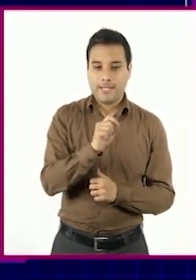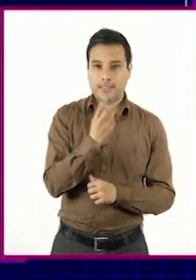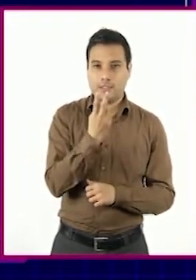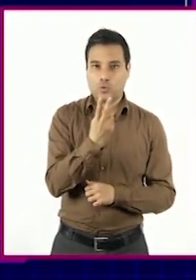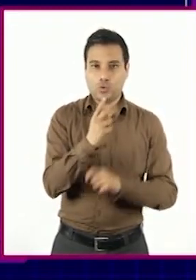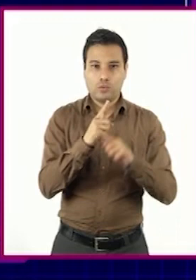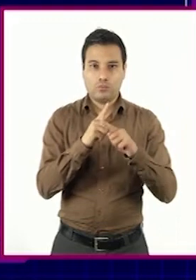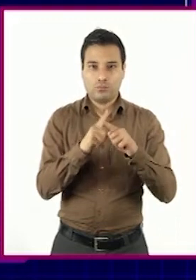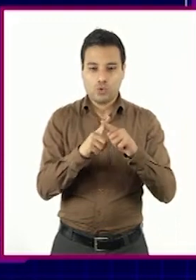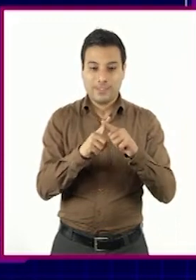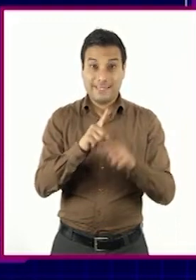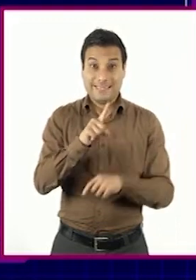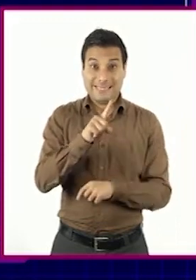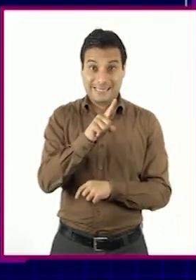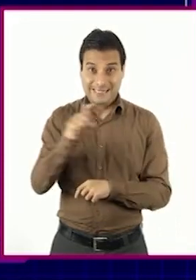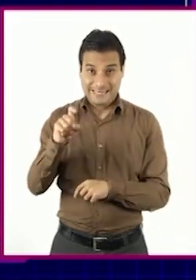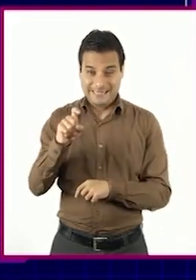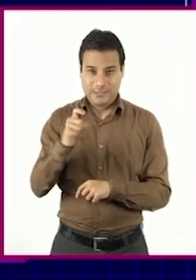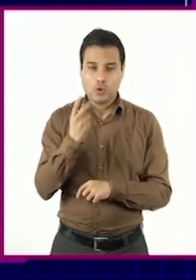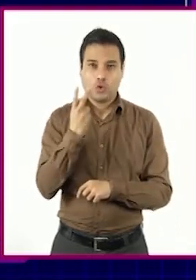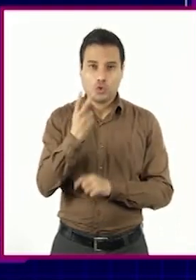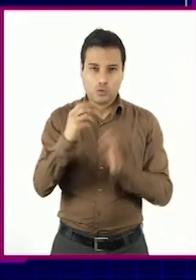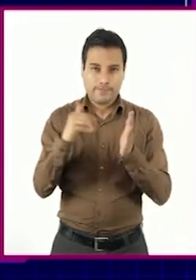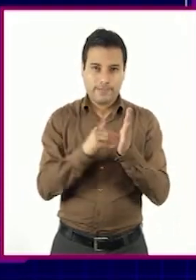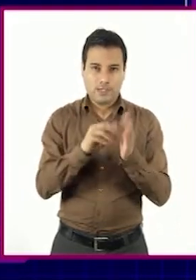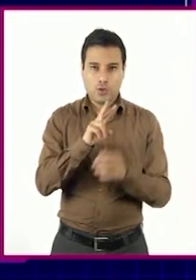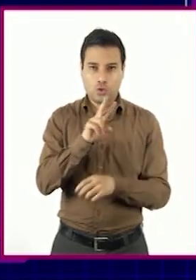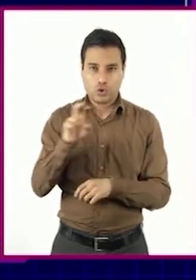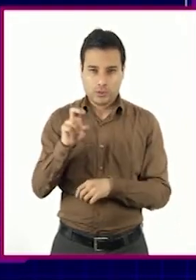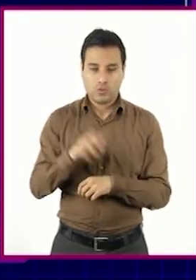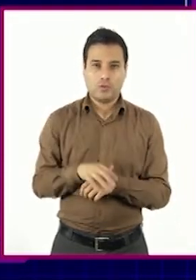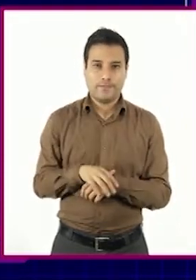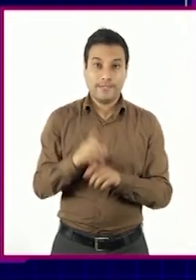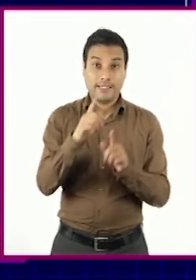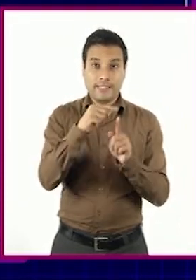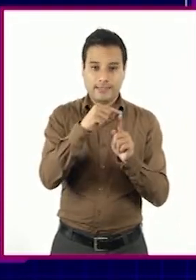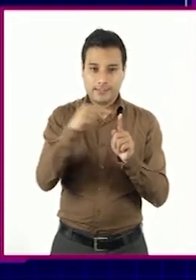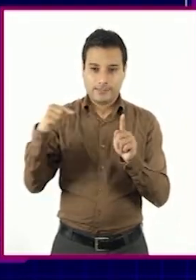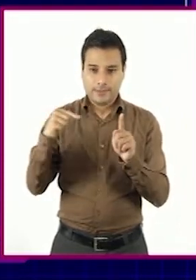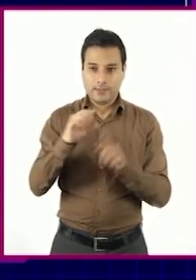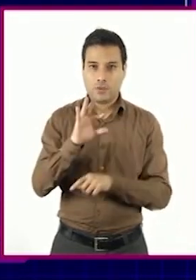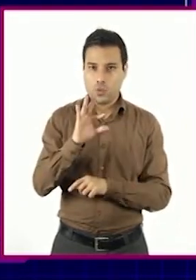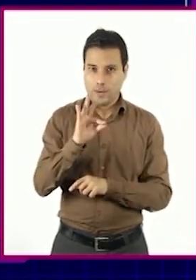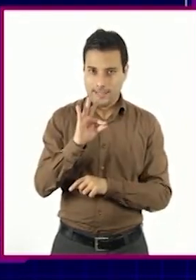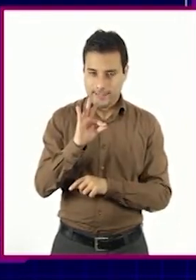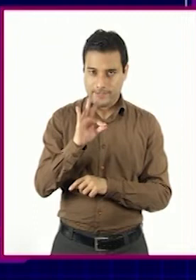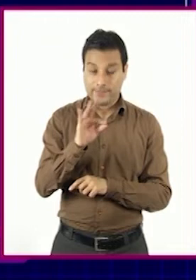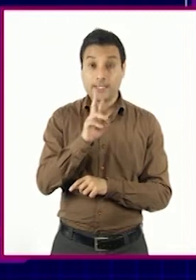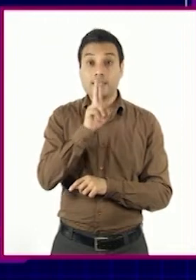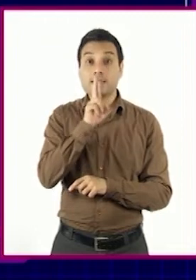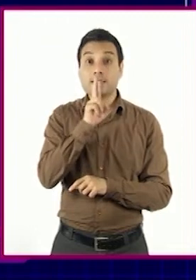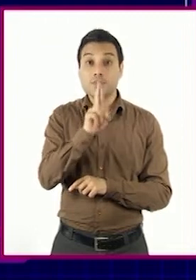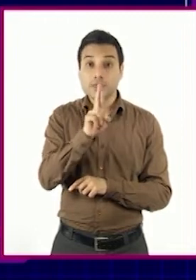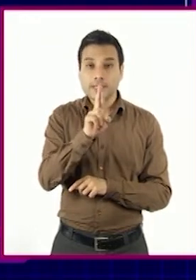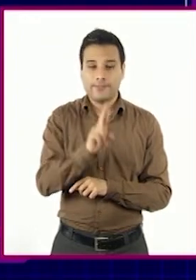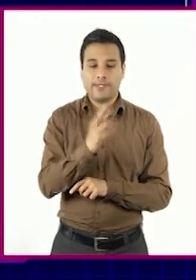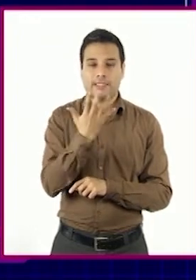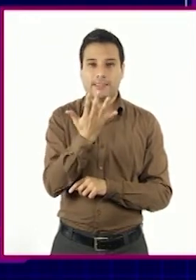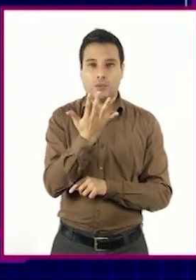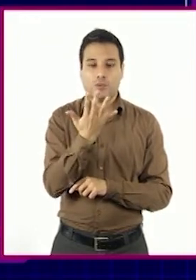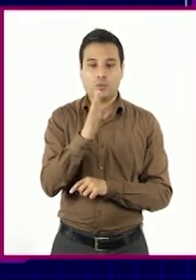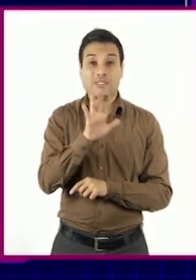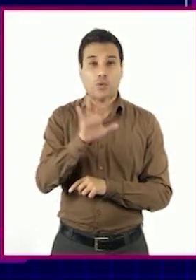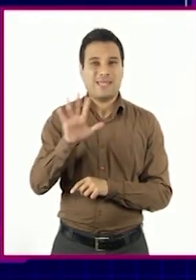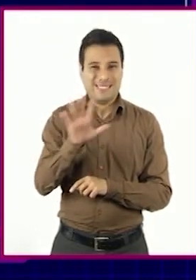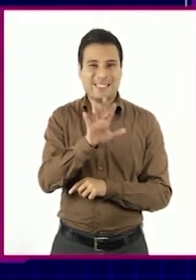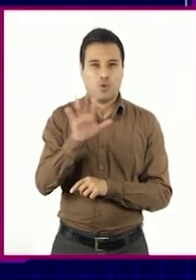100. Se obtiene 2.200. Se divide entre 40 y el resultado es